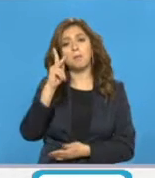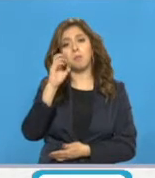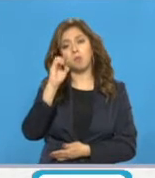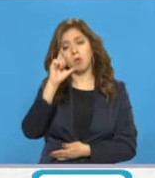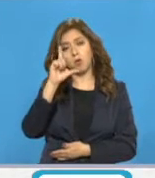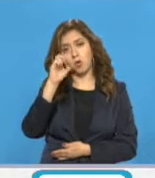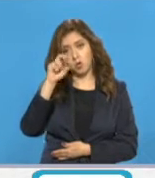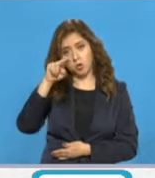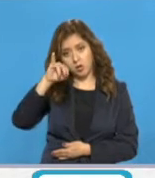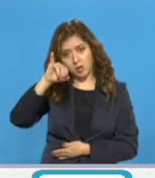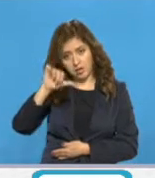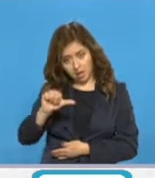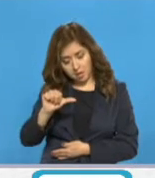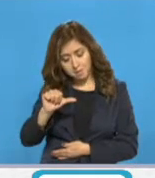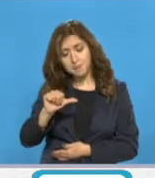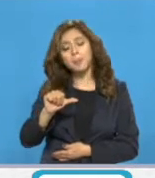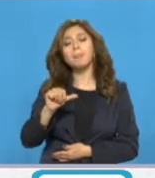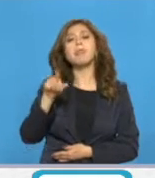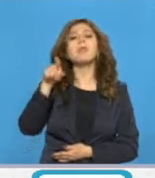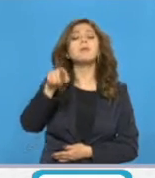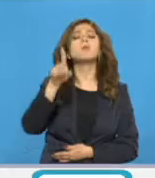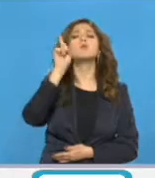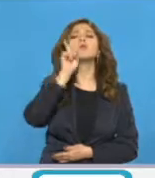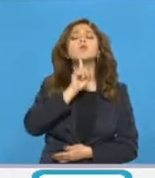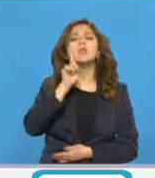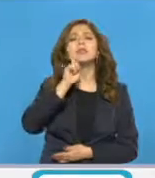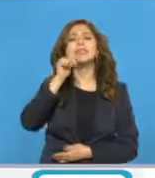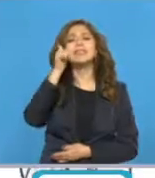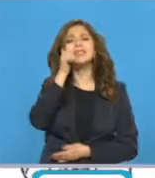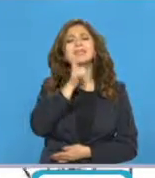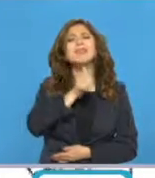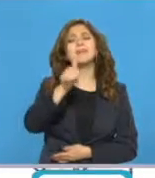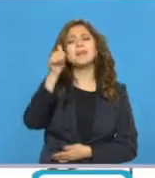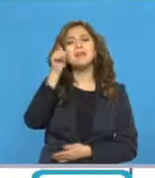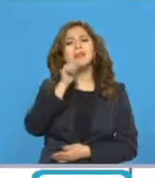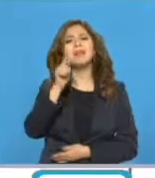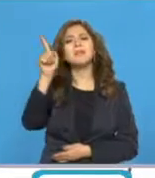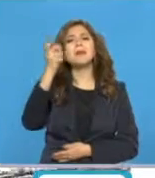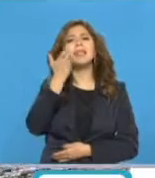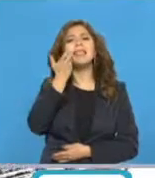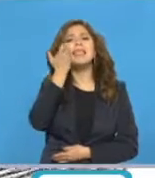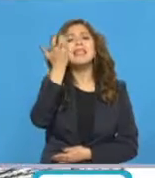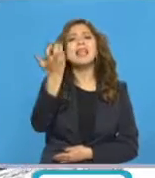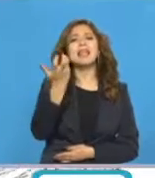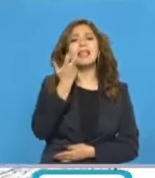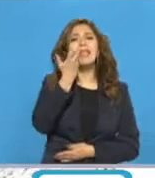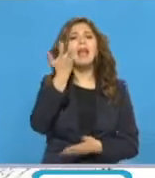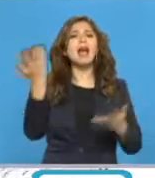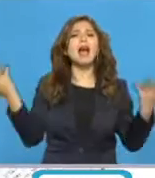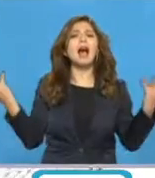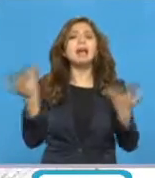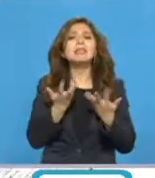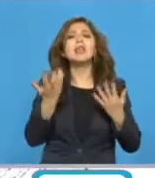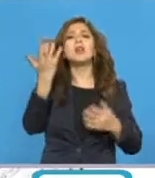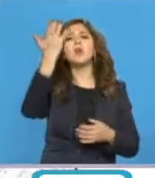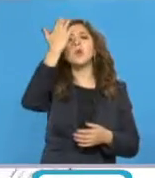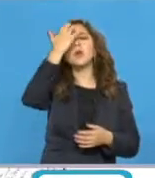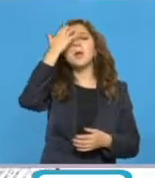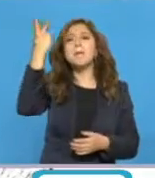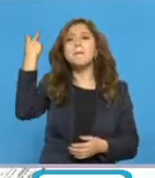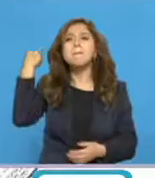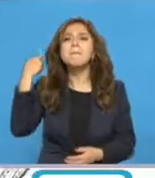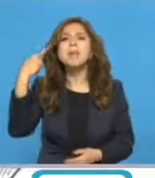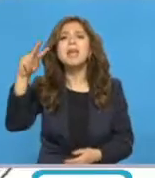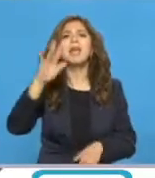ella tuvo siempre dentro de sí esta inquietud por el viaje, por la búsqueda